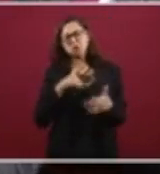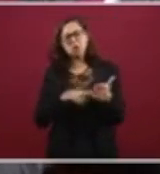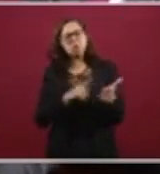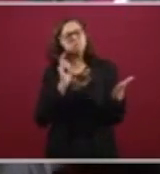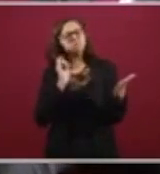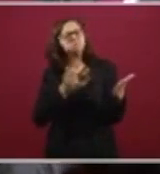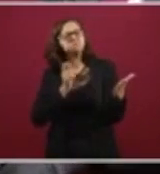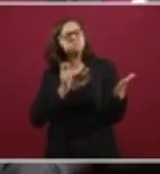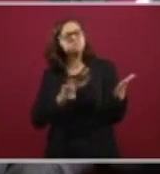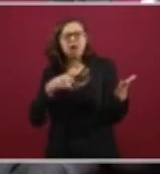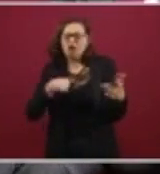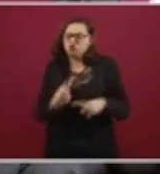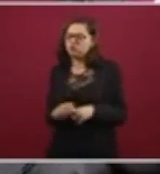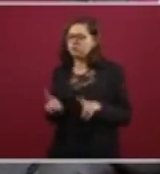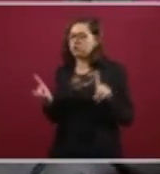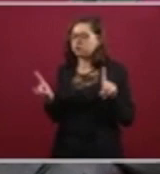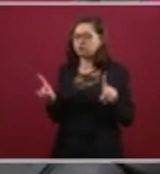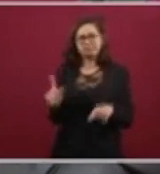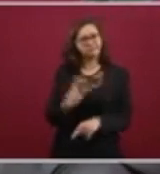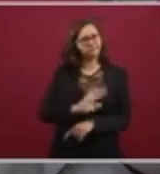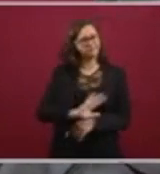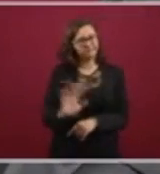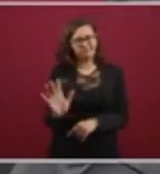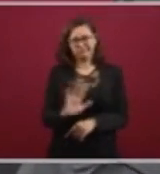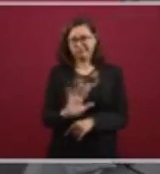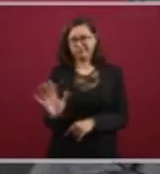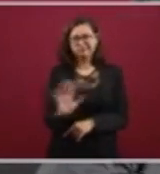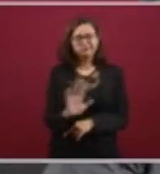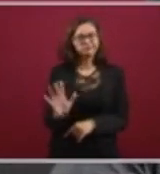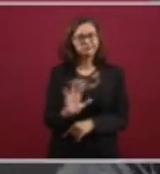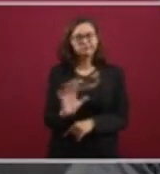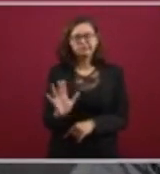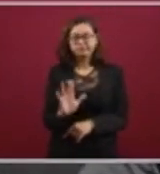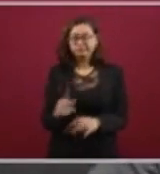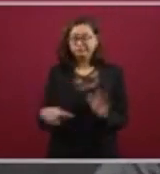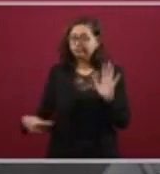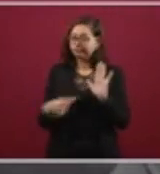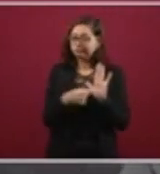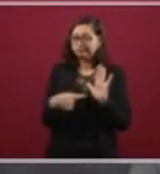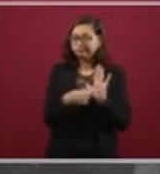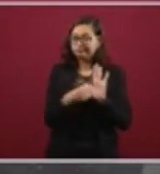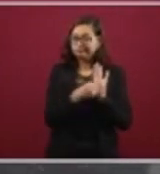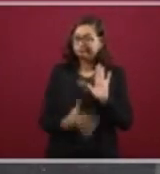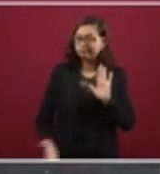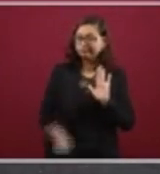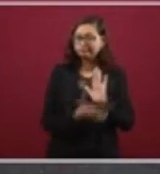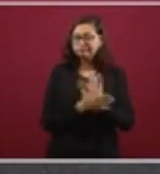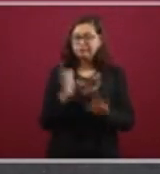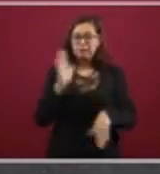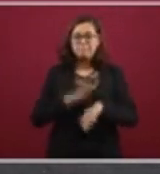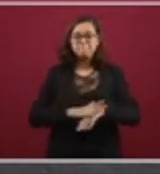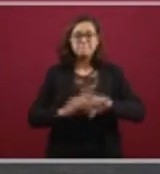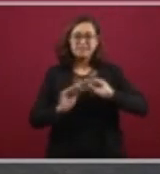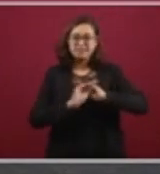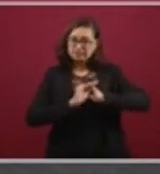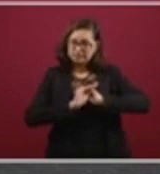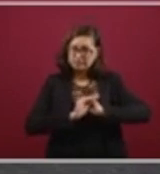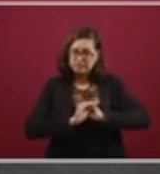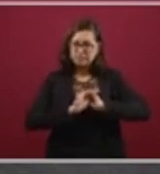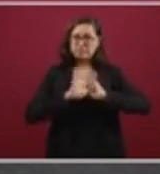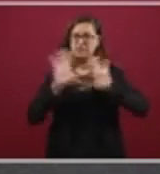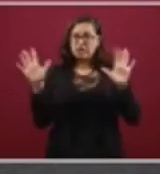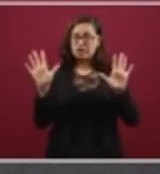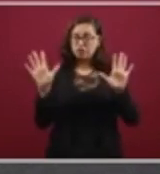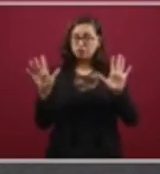interpretaciones para que ningún servidor público del Estado gane más que lo